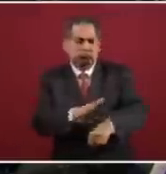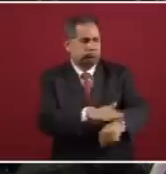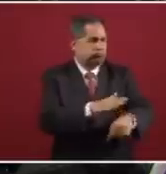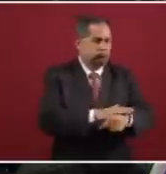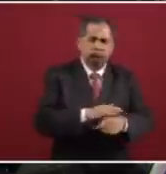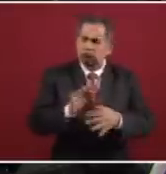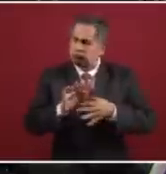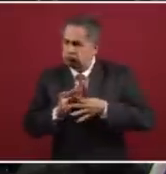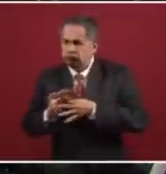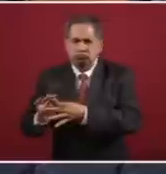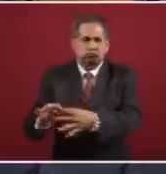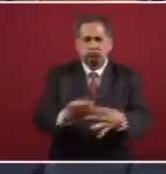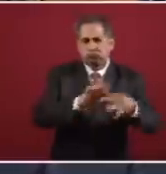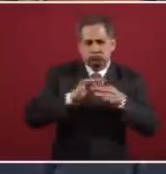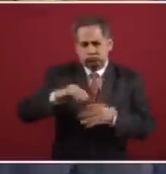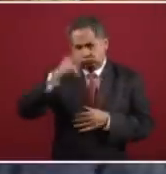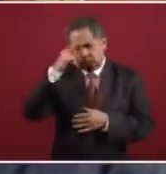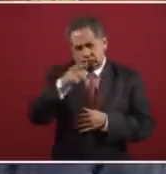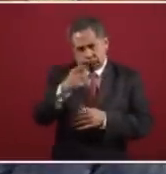los mexicanos